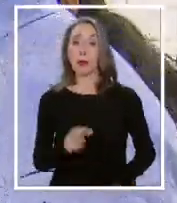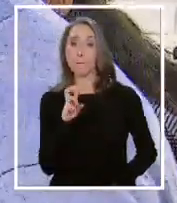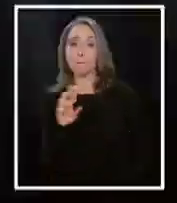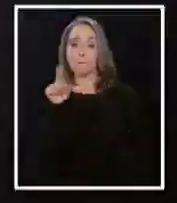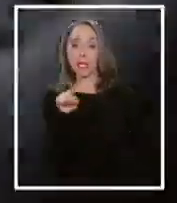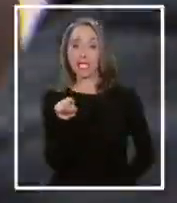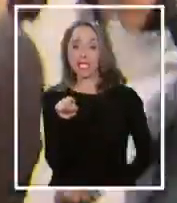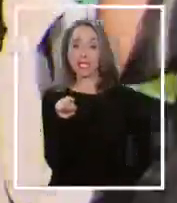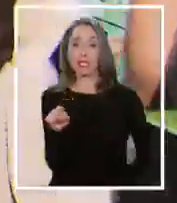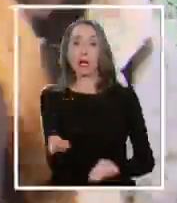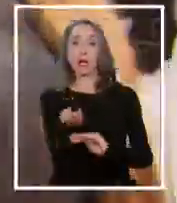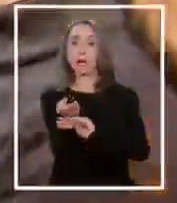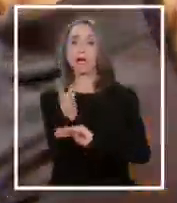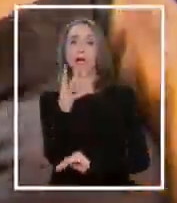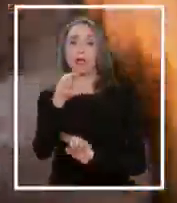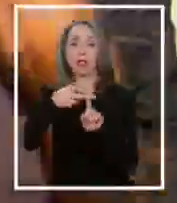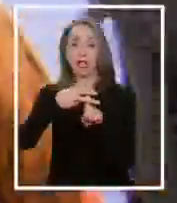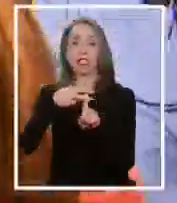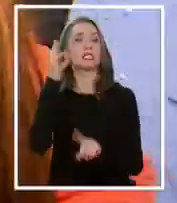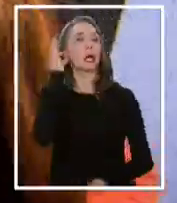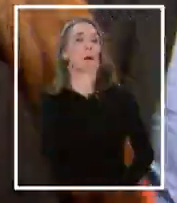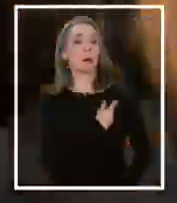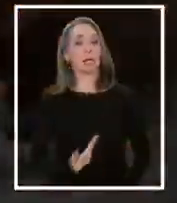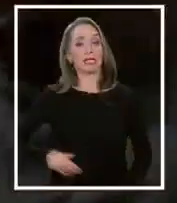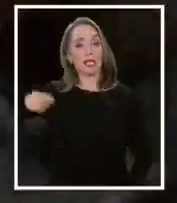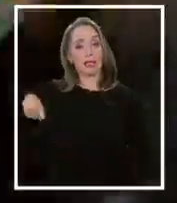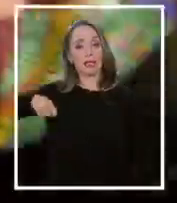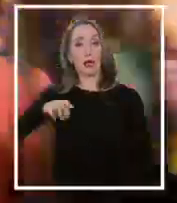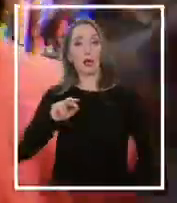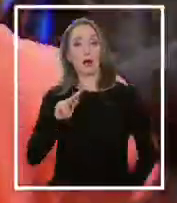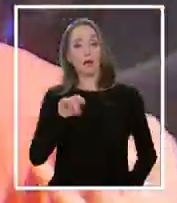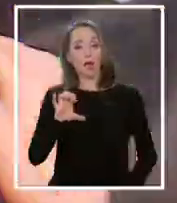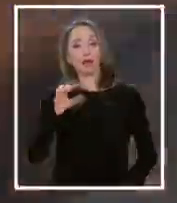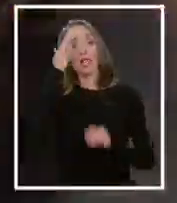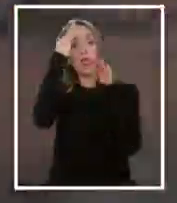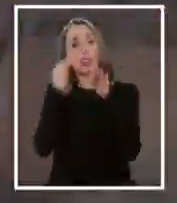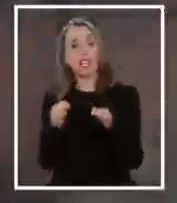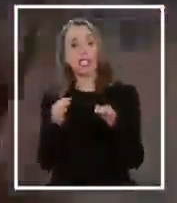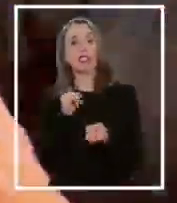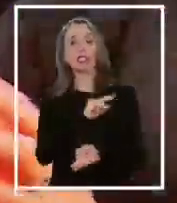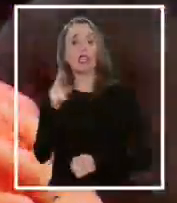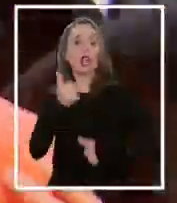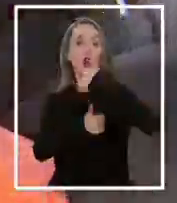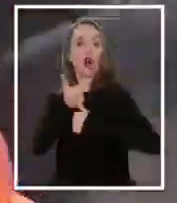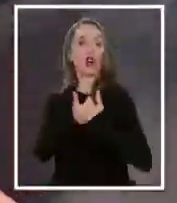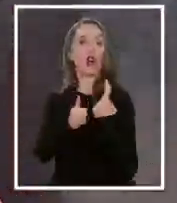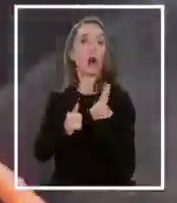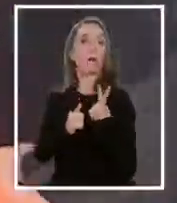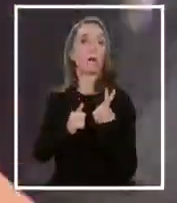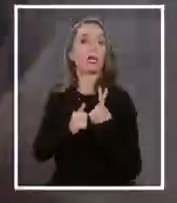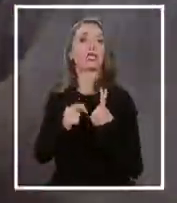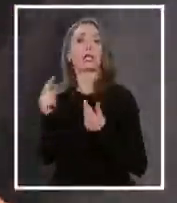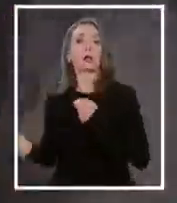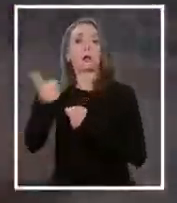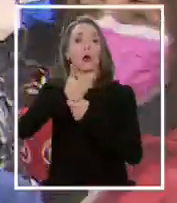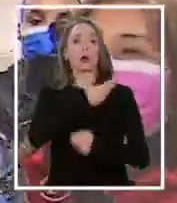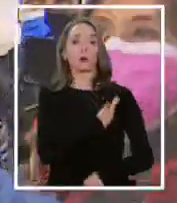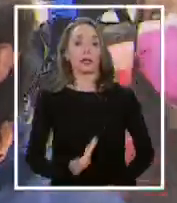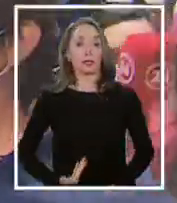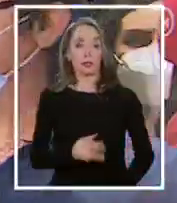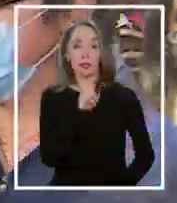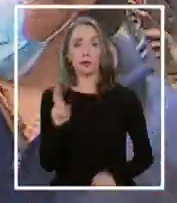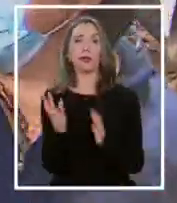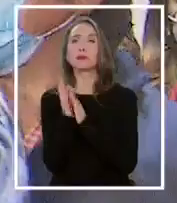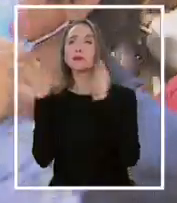ps quien le pidió a la dsi presidenta del senado y en una prueba usted definir si quiere competir por la presidencia de la república